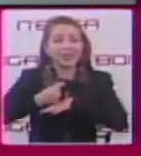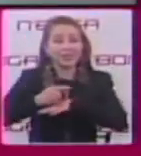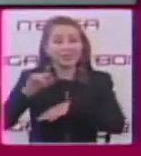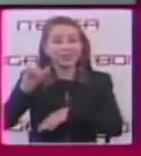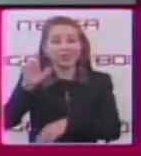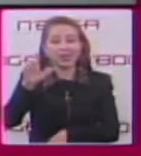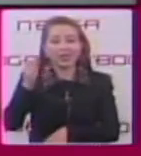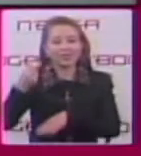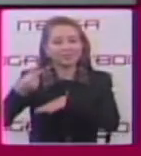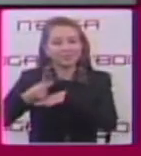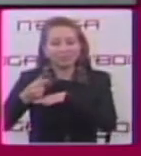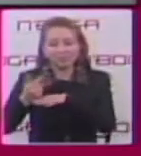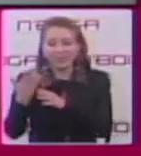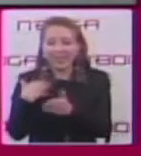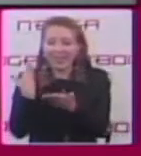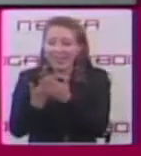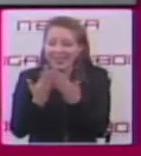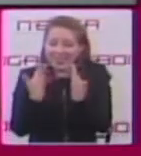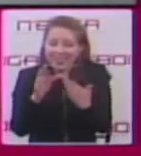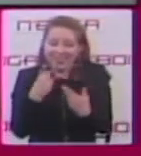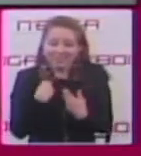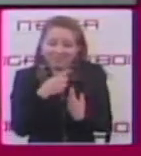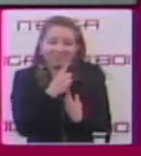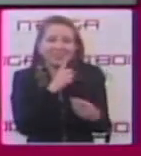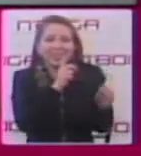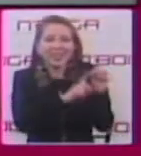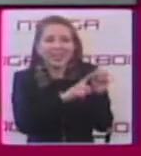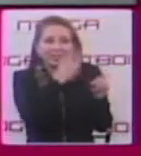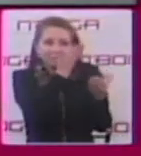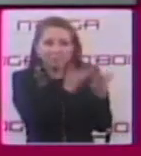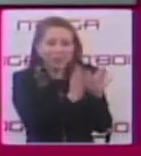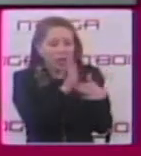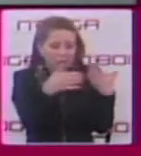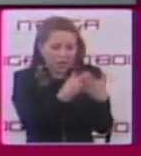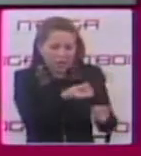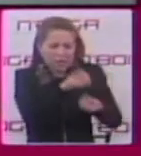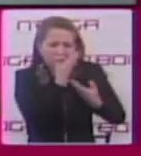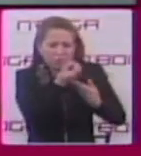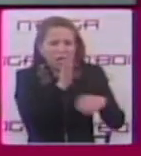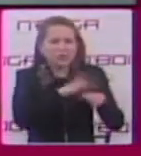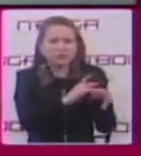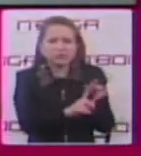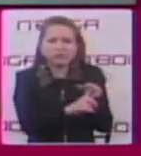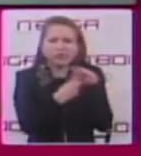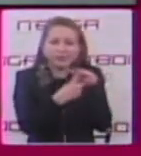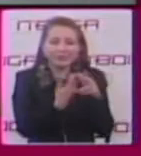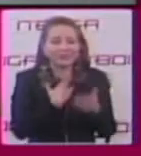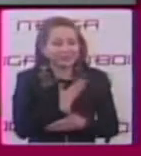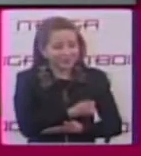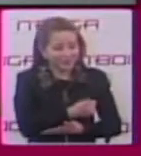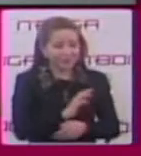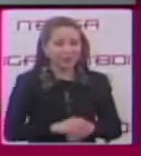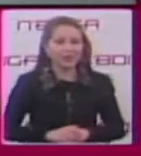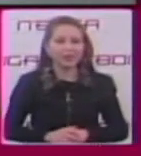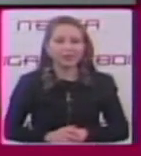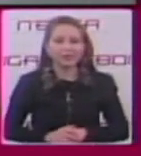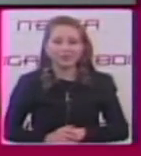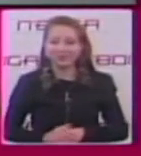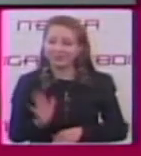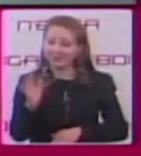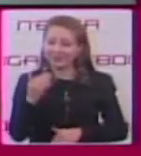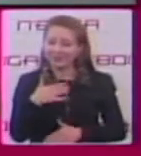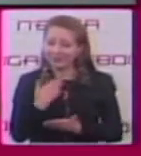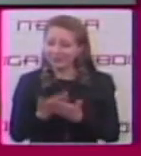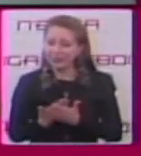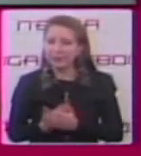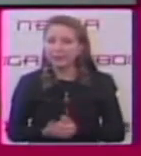los Bailos Cuates, se encuentra ya en nuestro estudio de Quito para darnos toda la información de este emprendimiento. ¿Cómo está, Eduardo? Hola, María Antonieta,